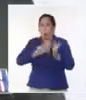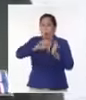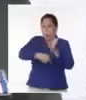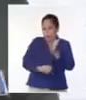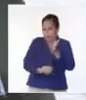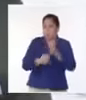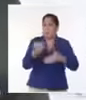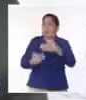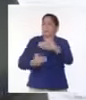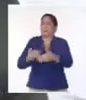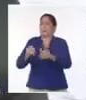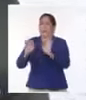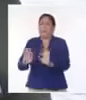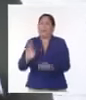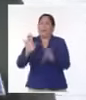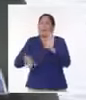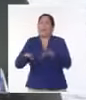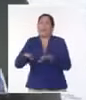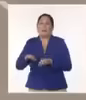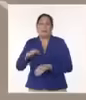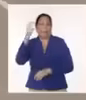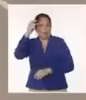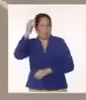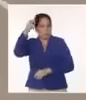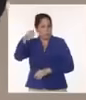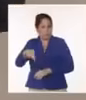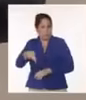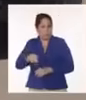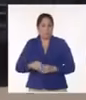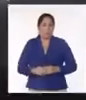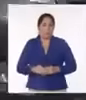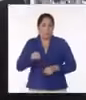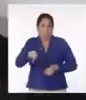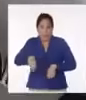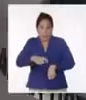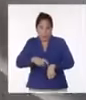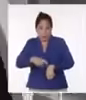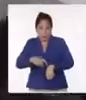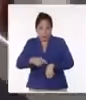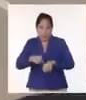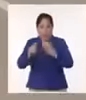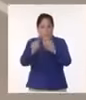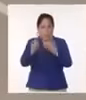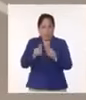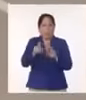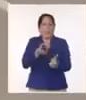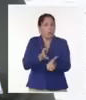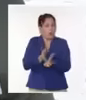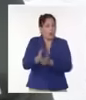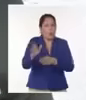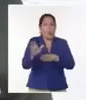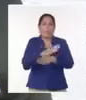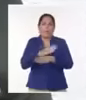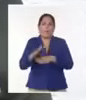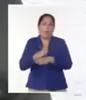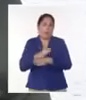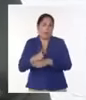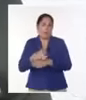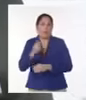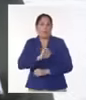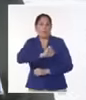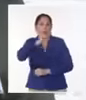procesal según la autoridad competente. En estos momentos las indagaciones persisten en diversas áreas. Se logran